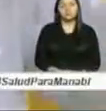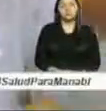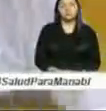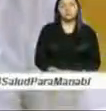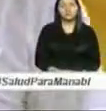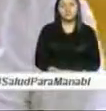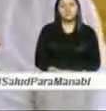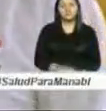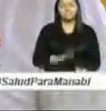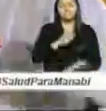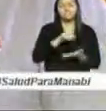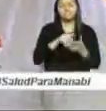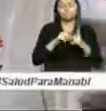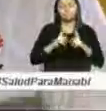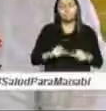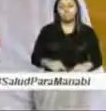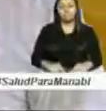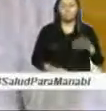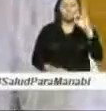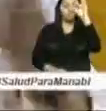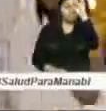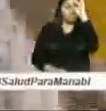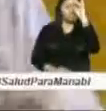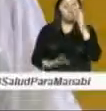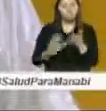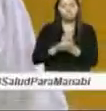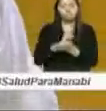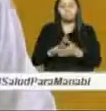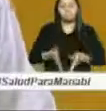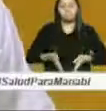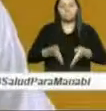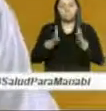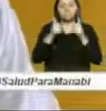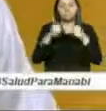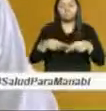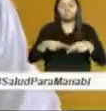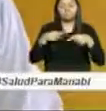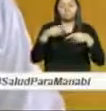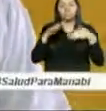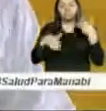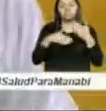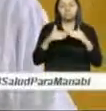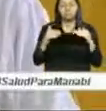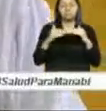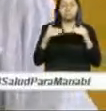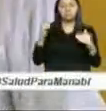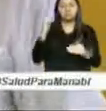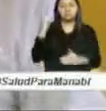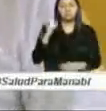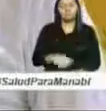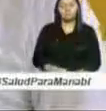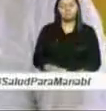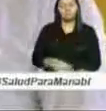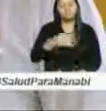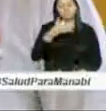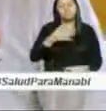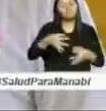de centros de salud, de hospitales, de unidad del milenio, de carreteros, de buen vivir para todas y para todos.